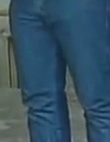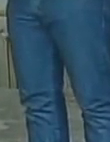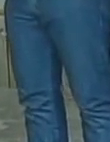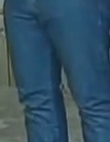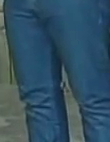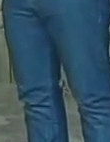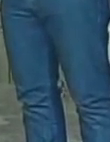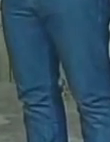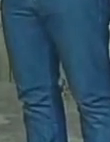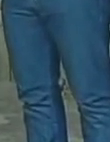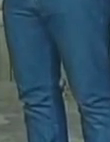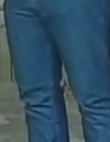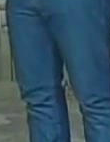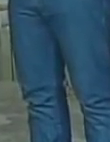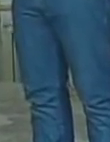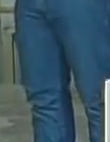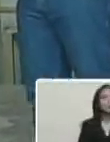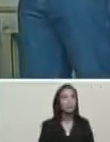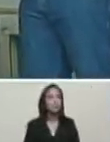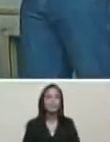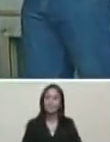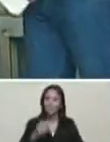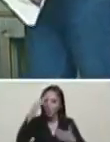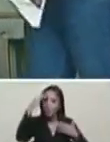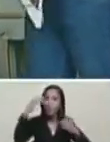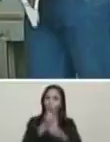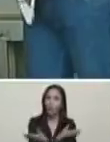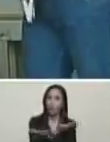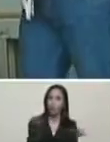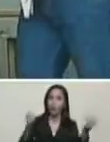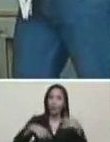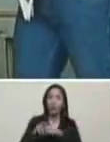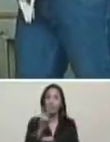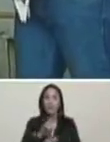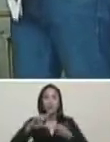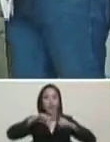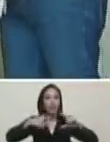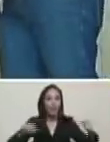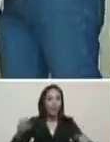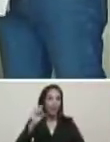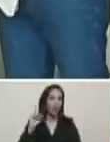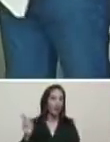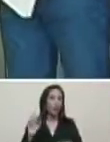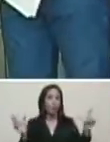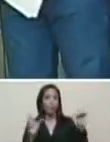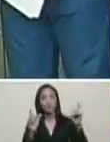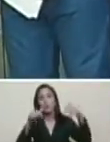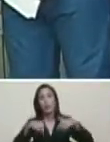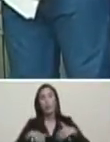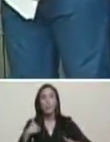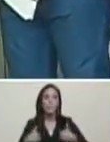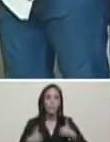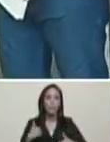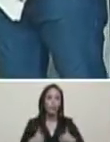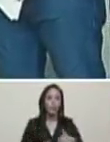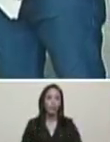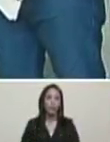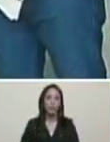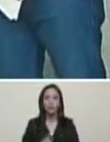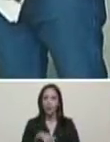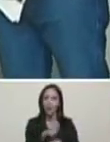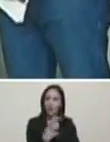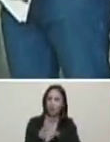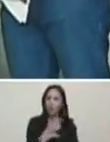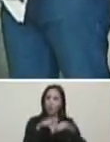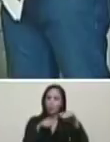patria. Así que le envío un saludo a toda Venezuela en cadena nacional de radio y televisión, hoy miércoles de